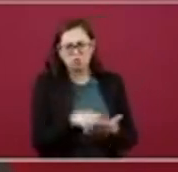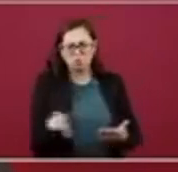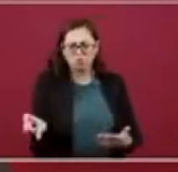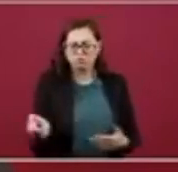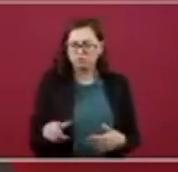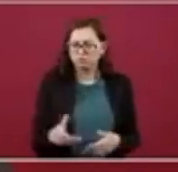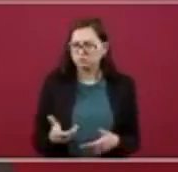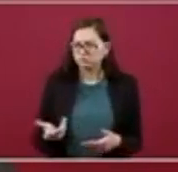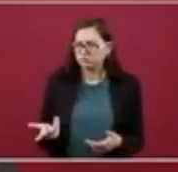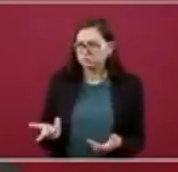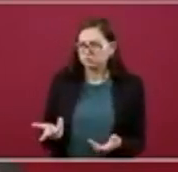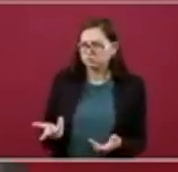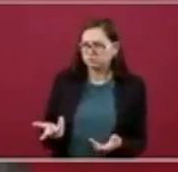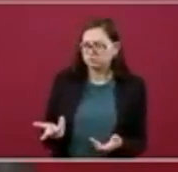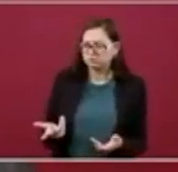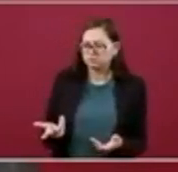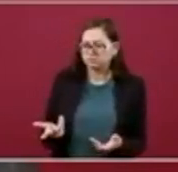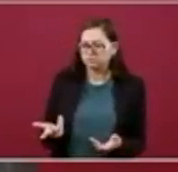Pero